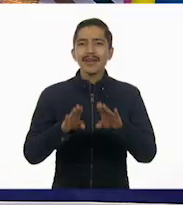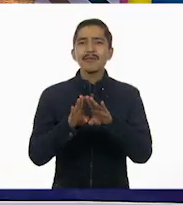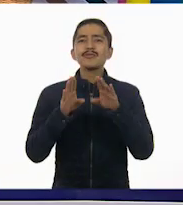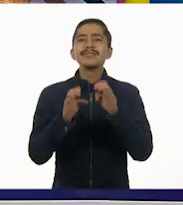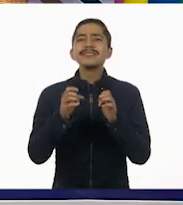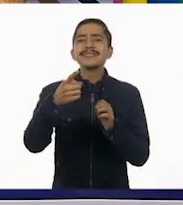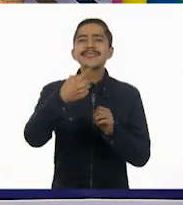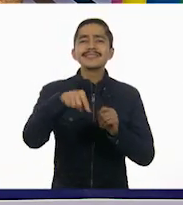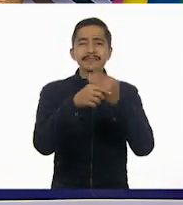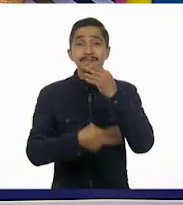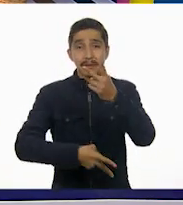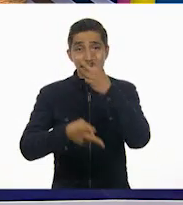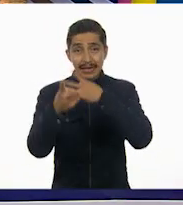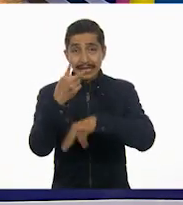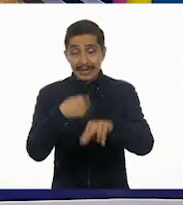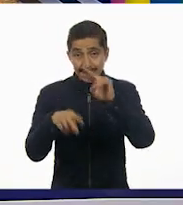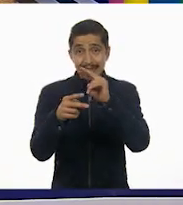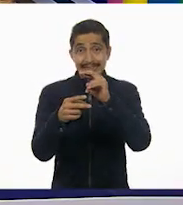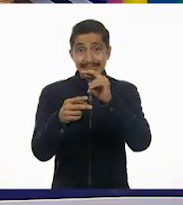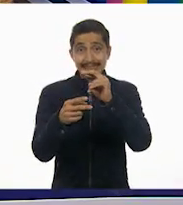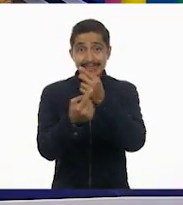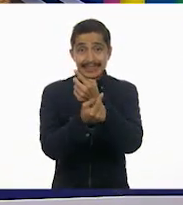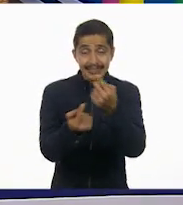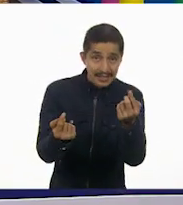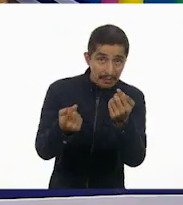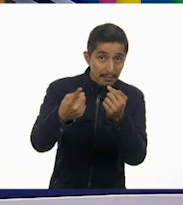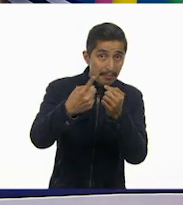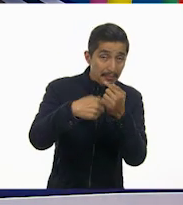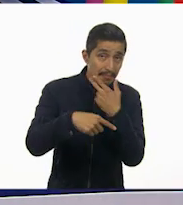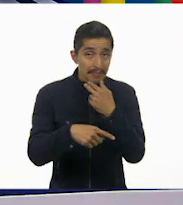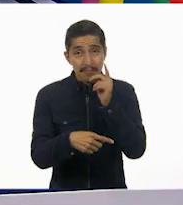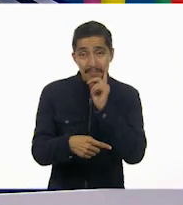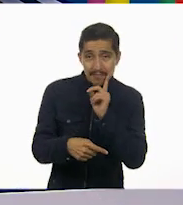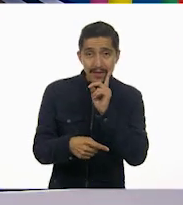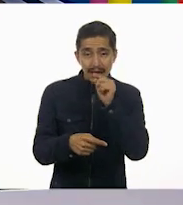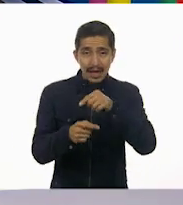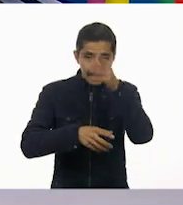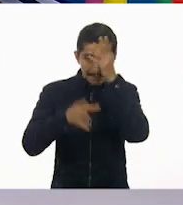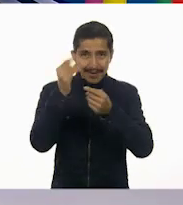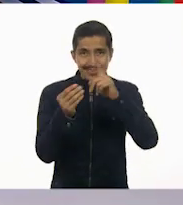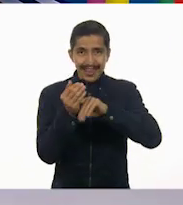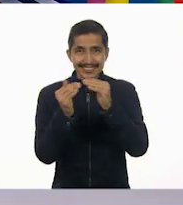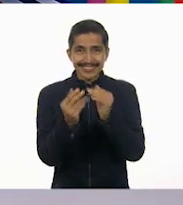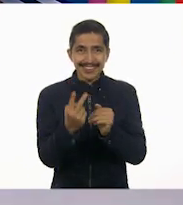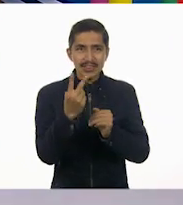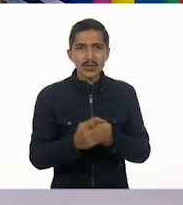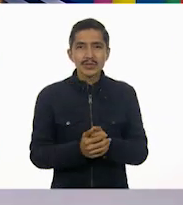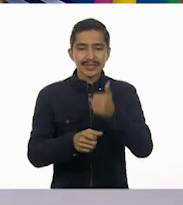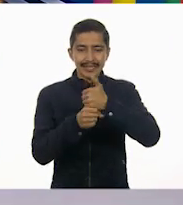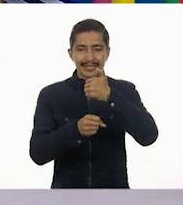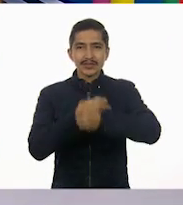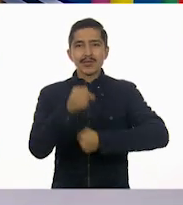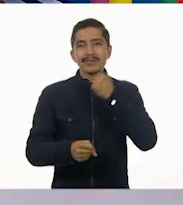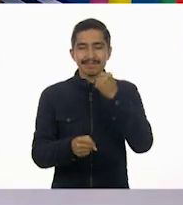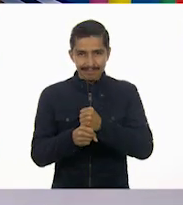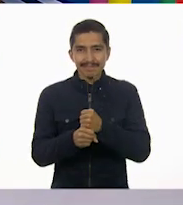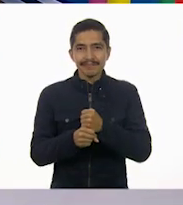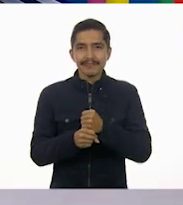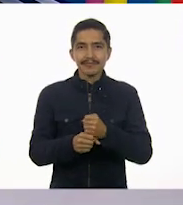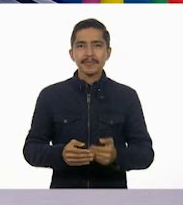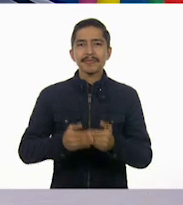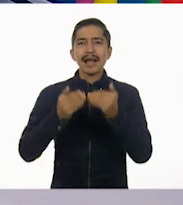están? Bienvenidos y bienvenidas a este que es su espacio en Aprende en Casa 2 para sexto grado, y esta